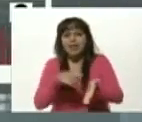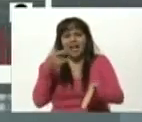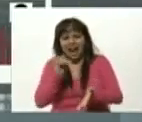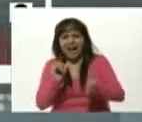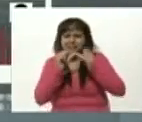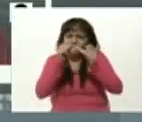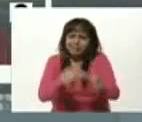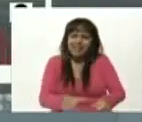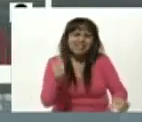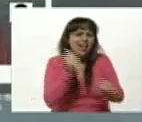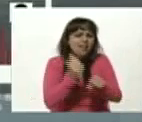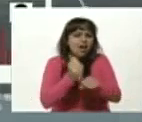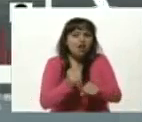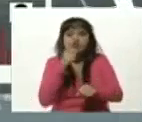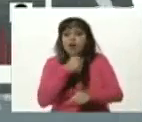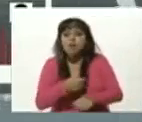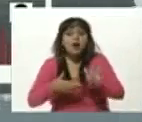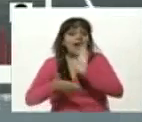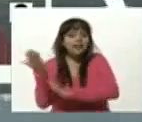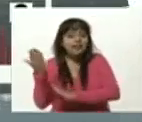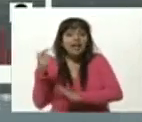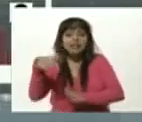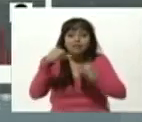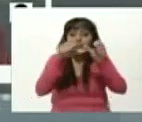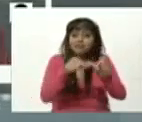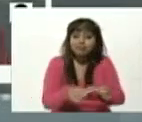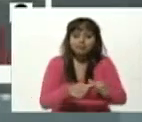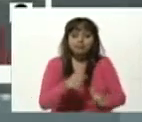cañón, no nos vamos a ir de aquí, presidente,